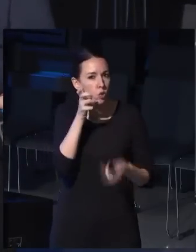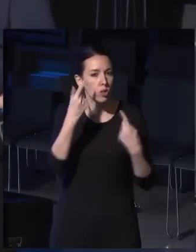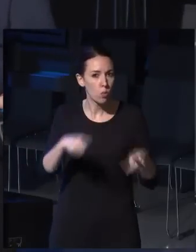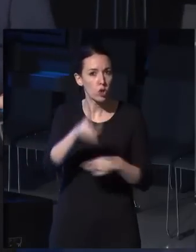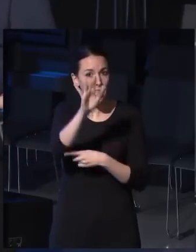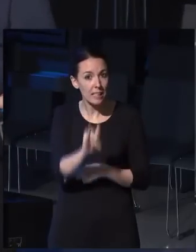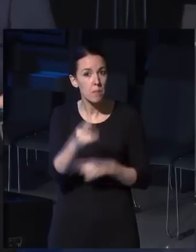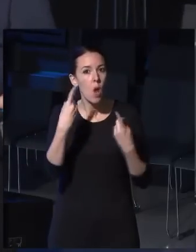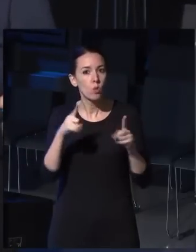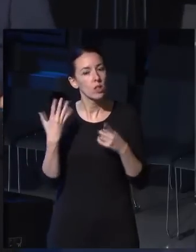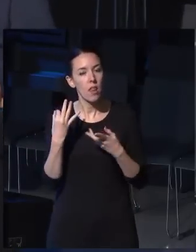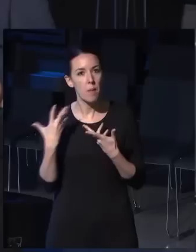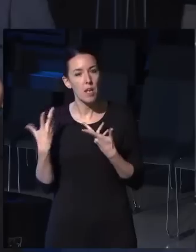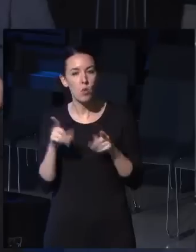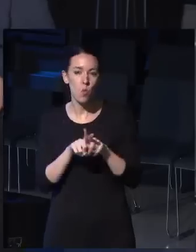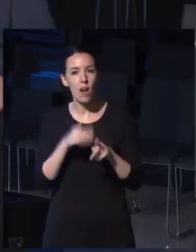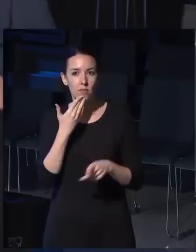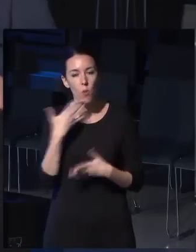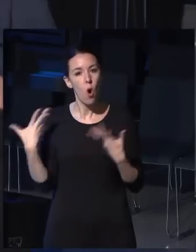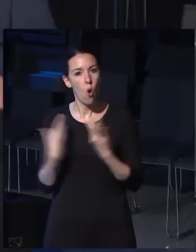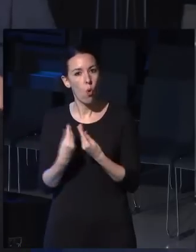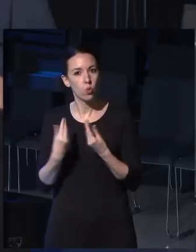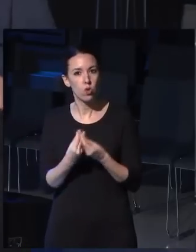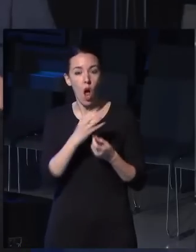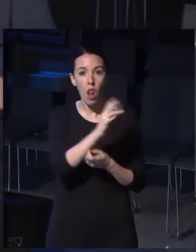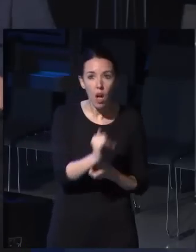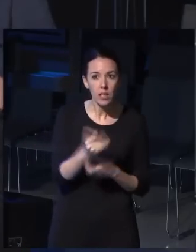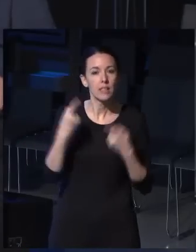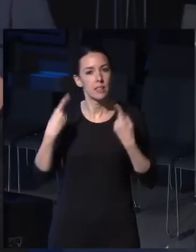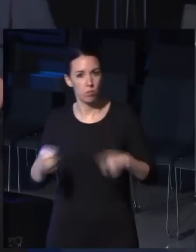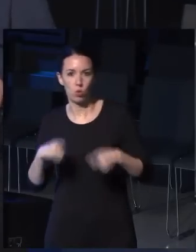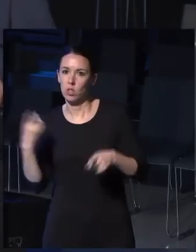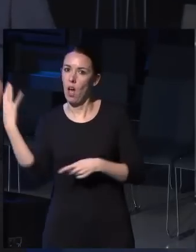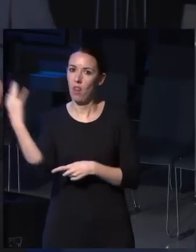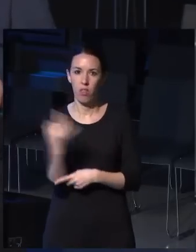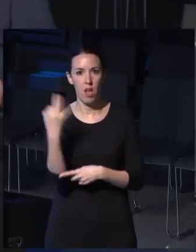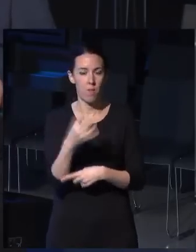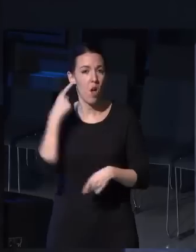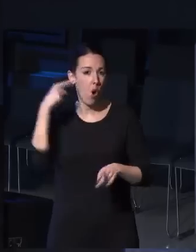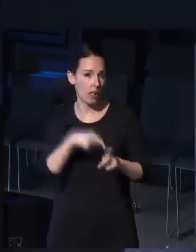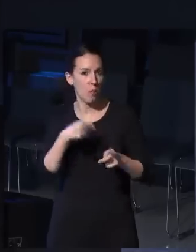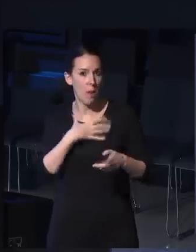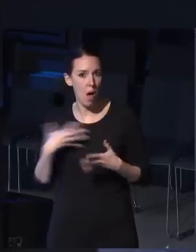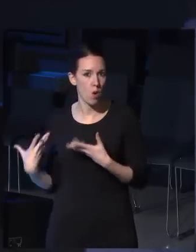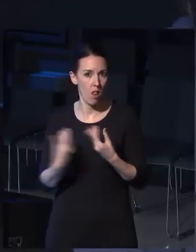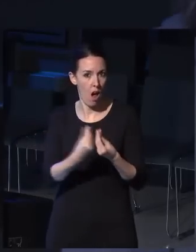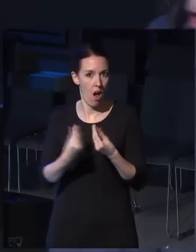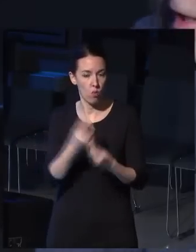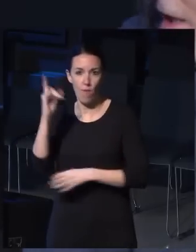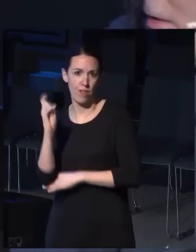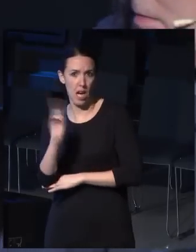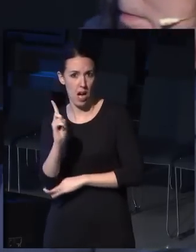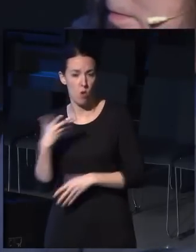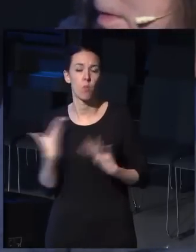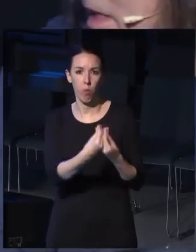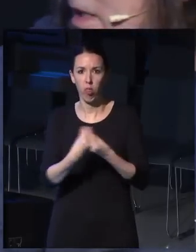que la música te acompañe, que esté la música siempre donde tú estés, ¿no? Todos los ejercicios para que la música sea portátil, para que te venga contigo. Bueno, en mi caso es